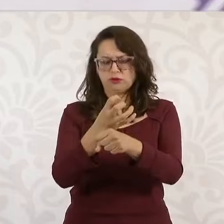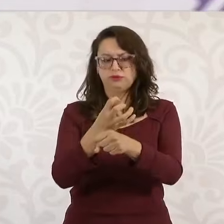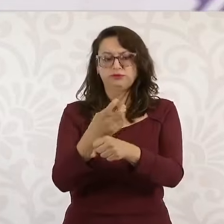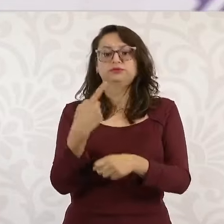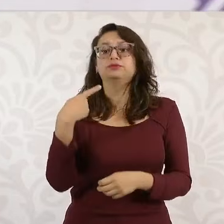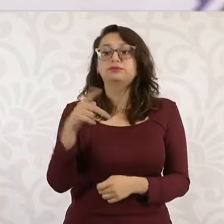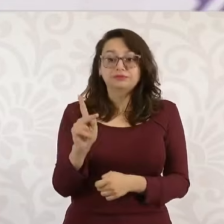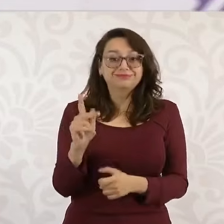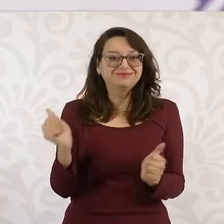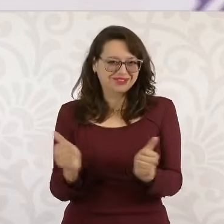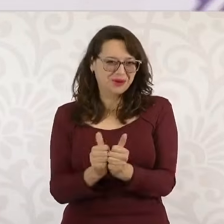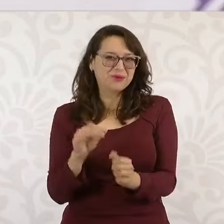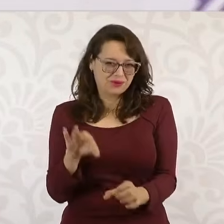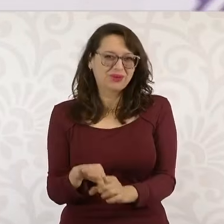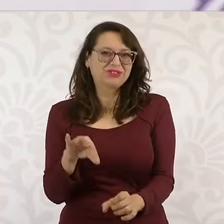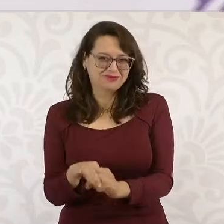fue a buscar su voto